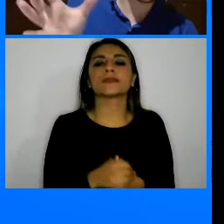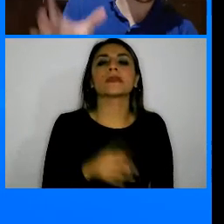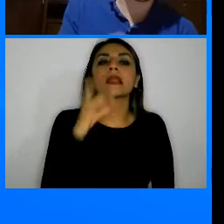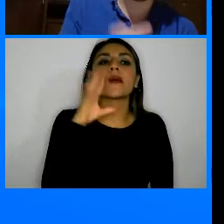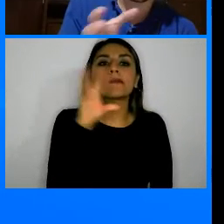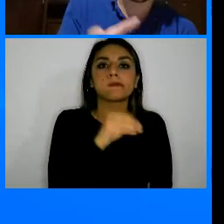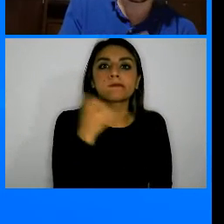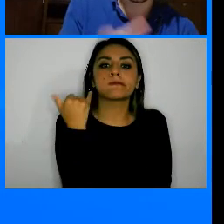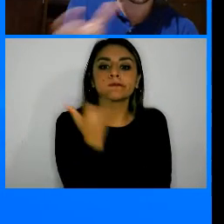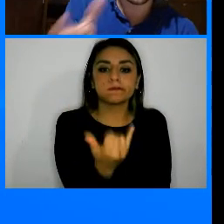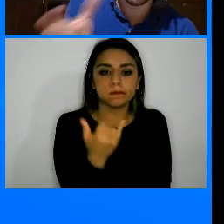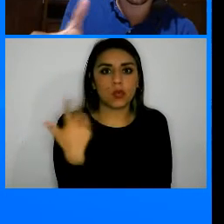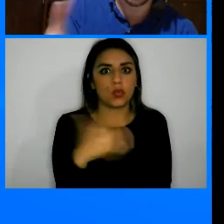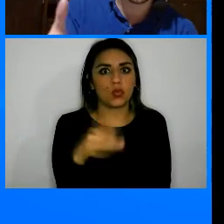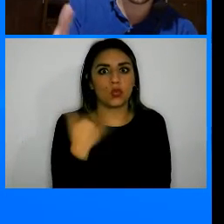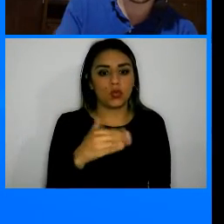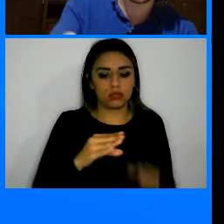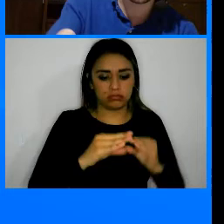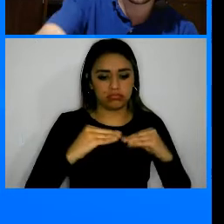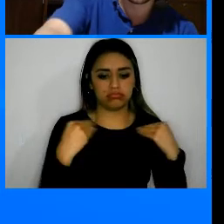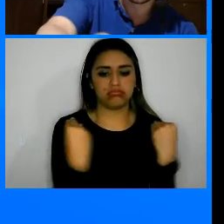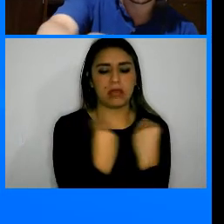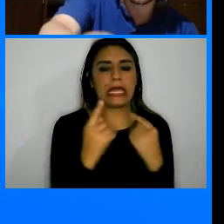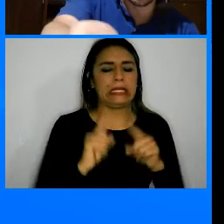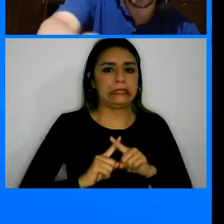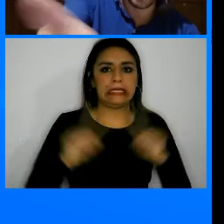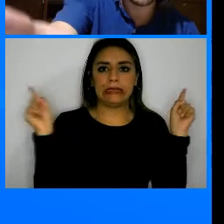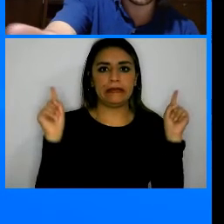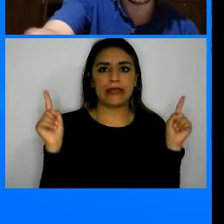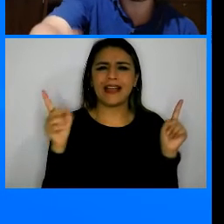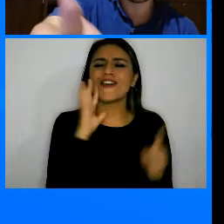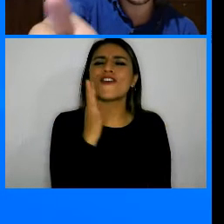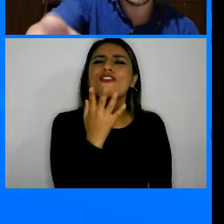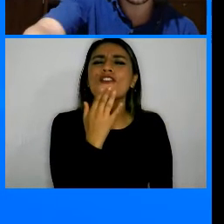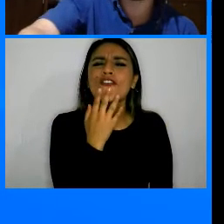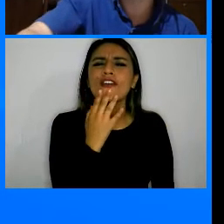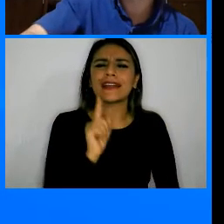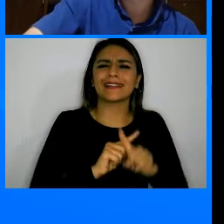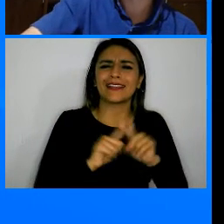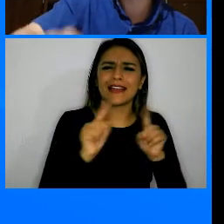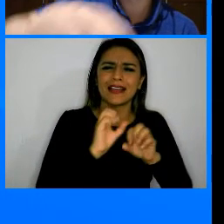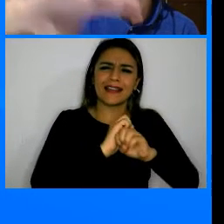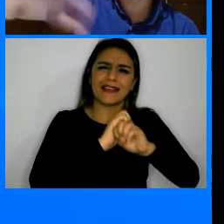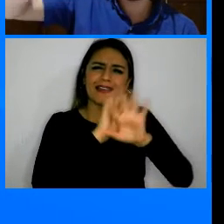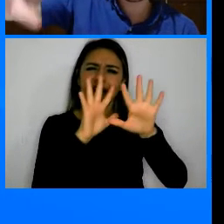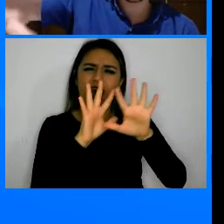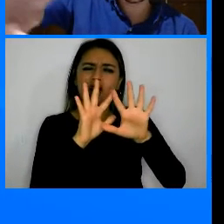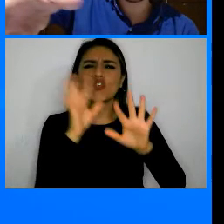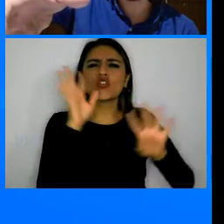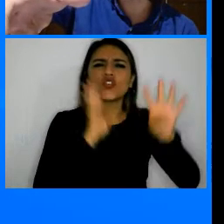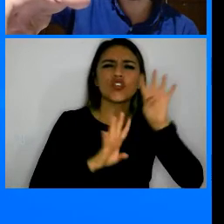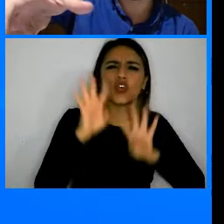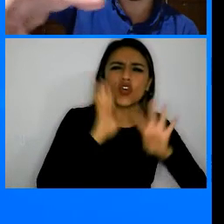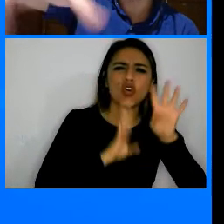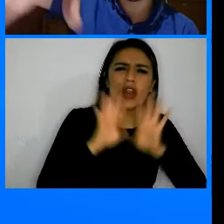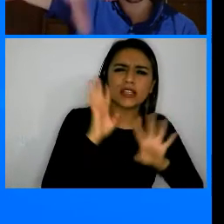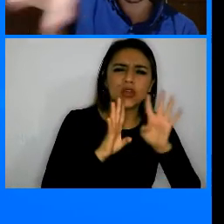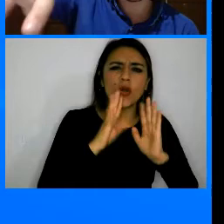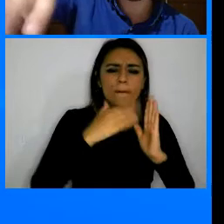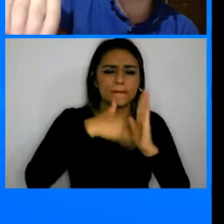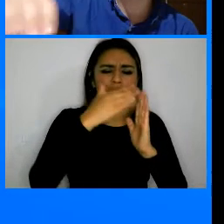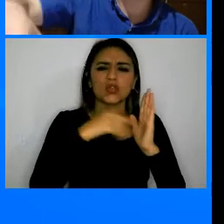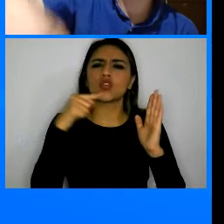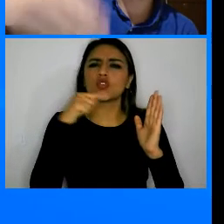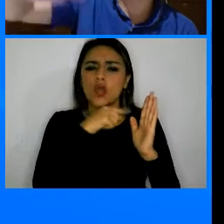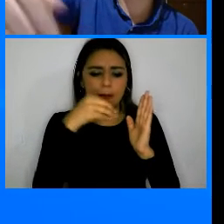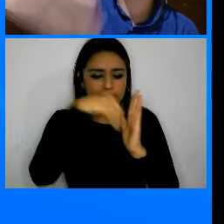es una cosa muy distinta, es decir, el color es distinto, es más claro, las decoraciones ya no son con pintura roja por fuera